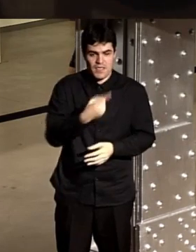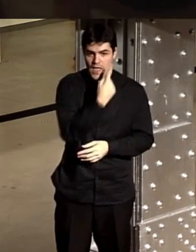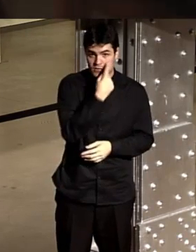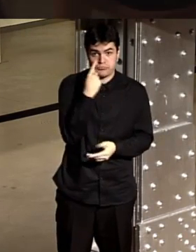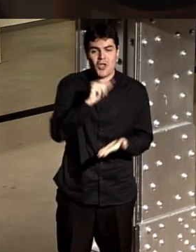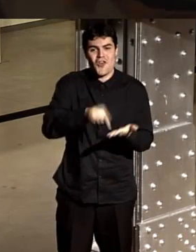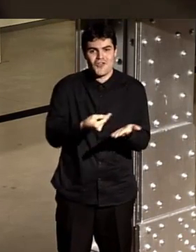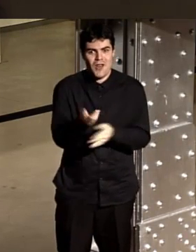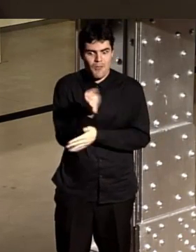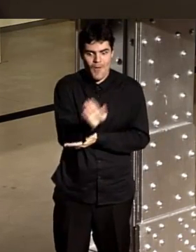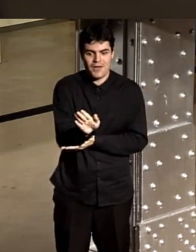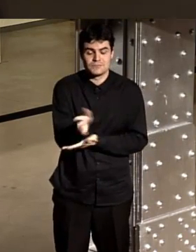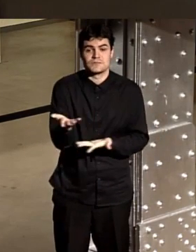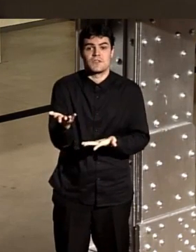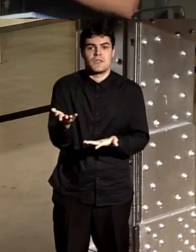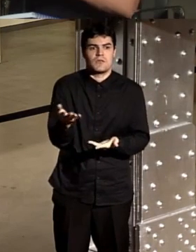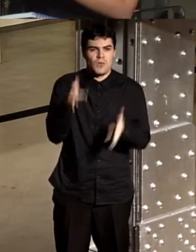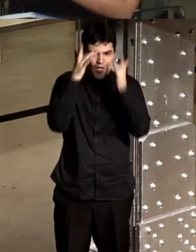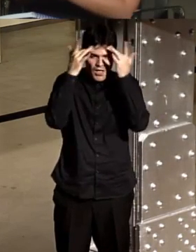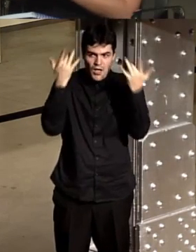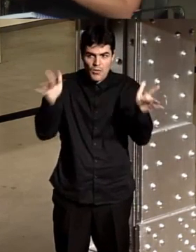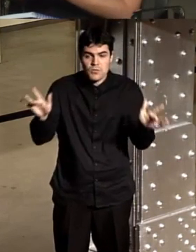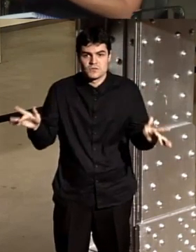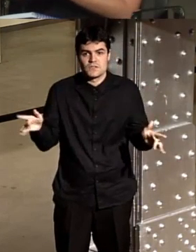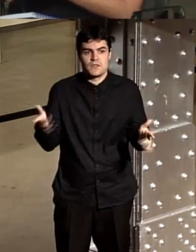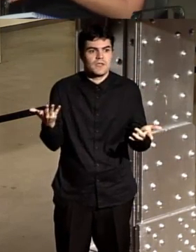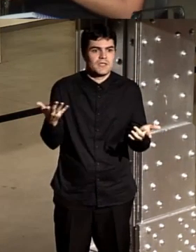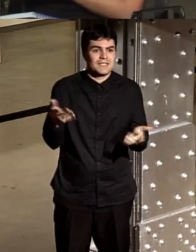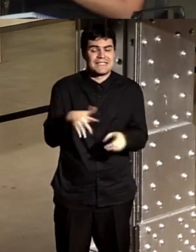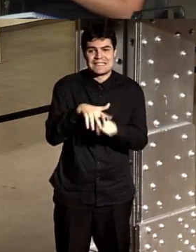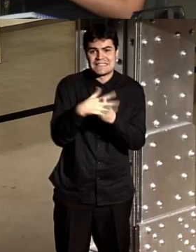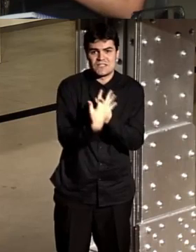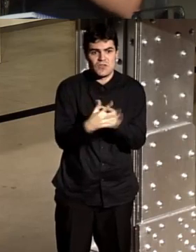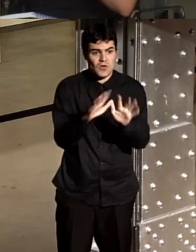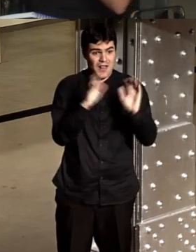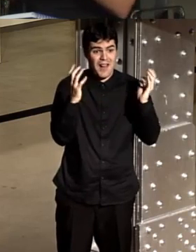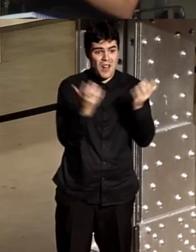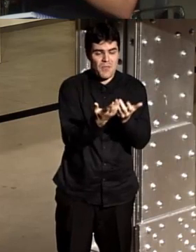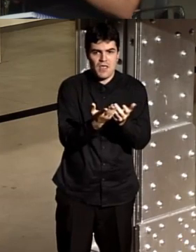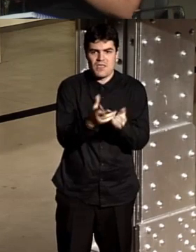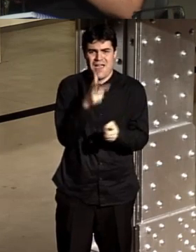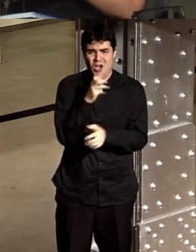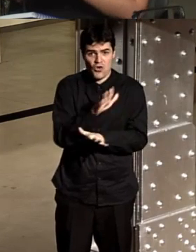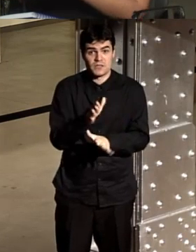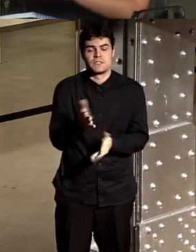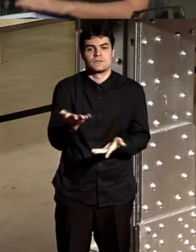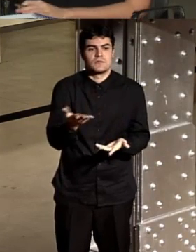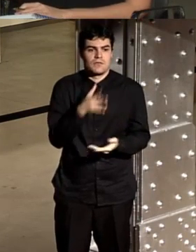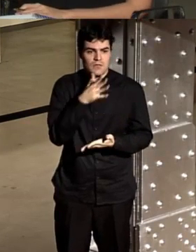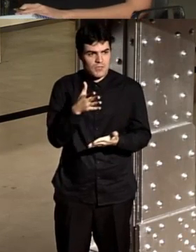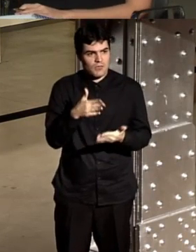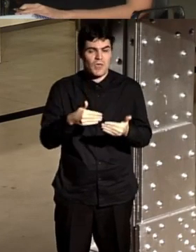de remover conciencias ante cuestiones que son terribles que ocurren en nuestro planeta. Y más allá de eso, y ahora hablaremos de